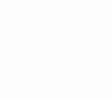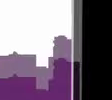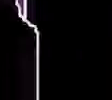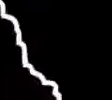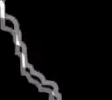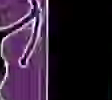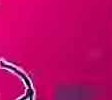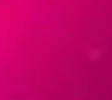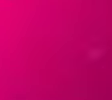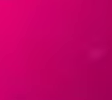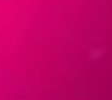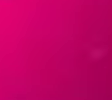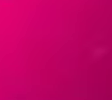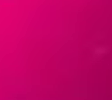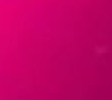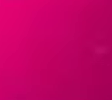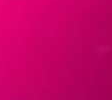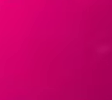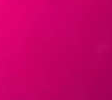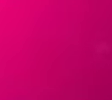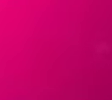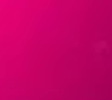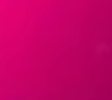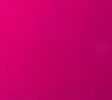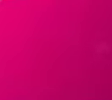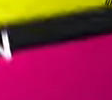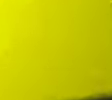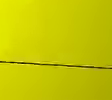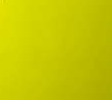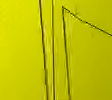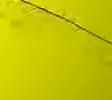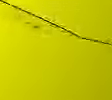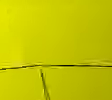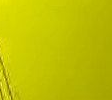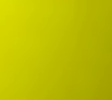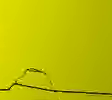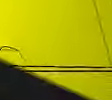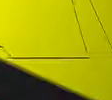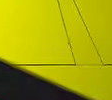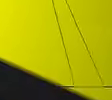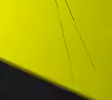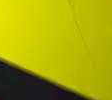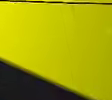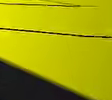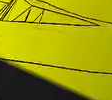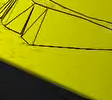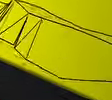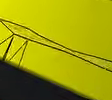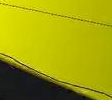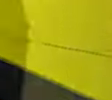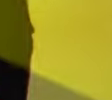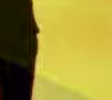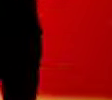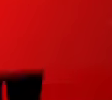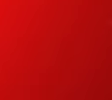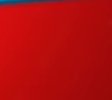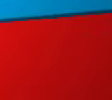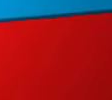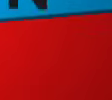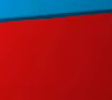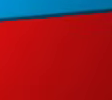pero ya está aquí en el estudio Martín Aparicio, que nos hablará sobre la satisfacción, un mal poco entendido. Adelante, Paola y Miguel.